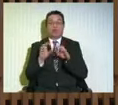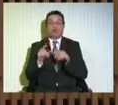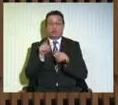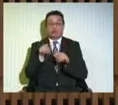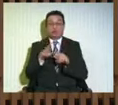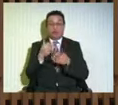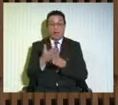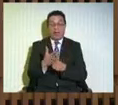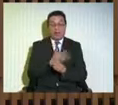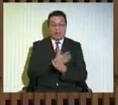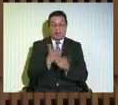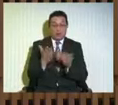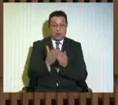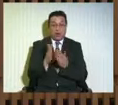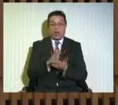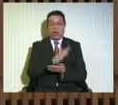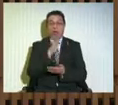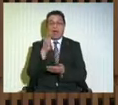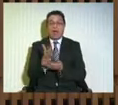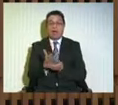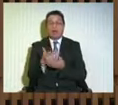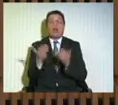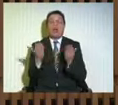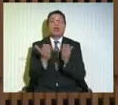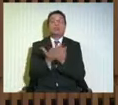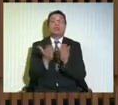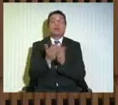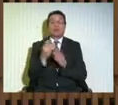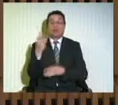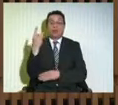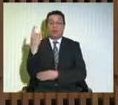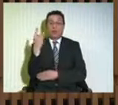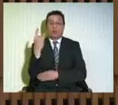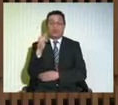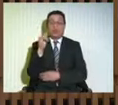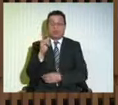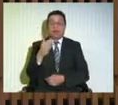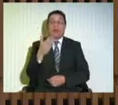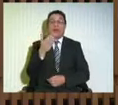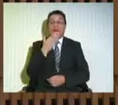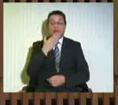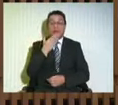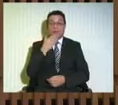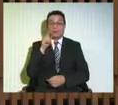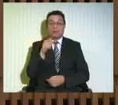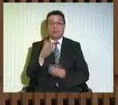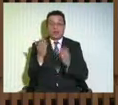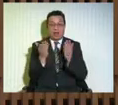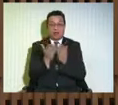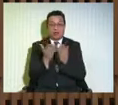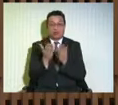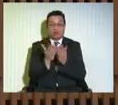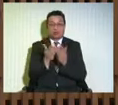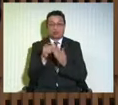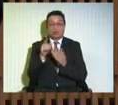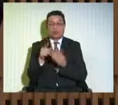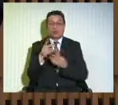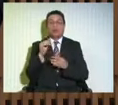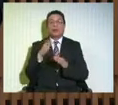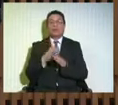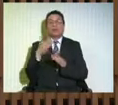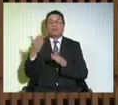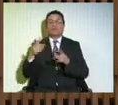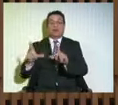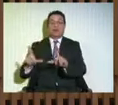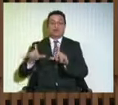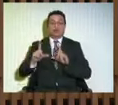son preescolares hasta que son estudiantes universitarios, incluso de estudiantes de posgrado.